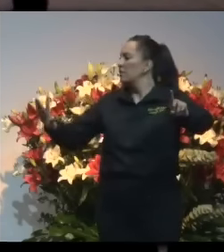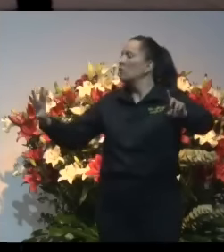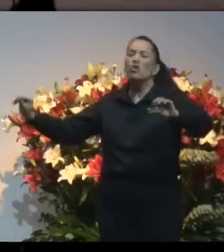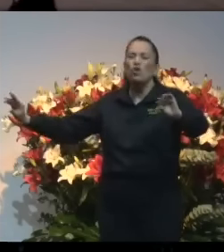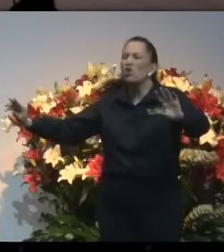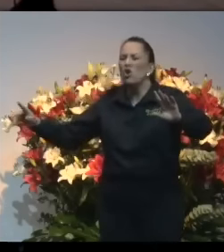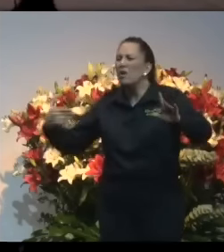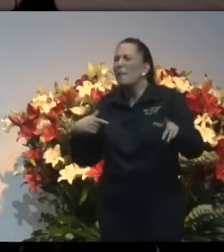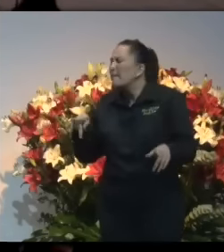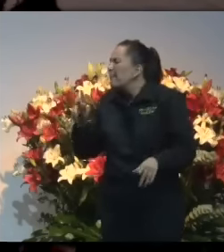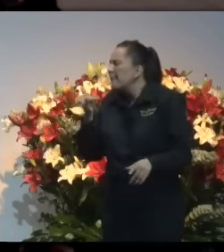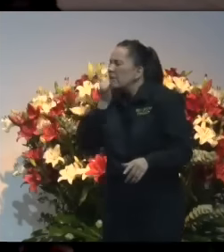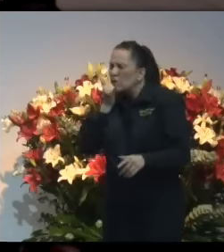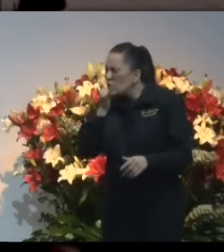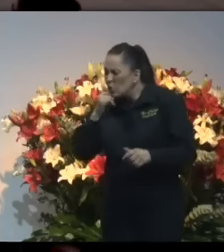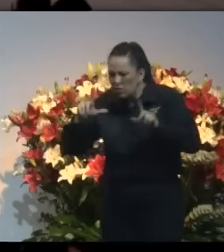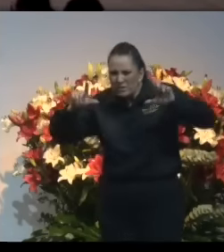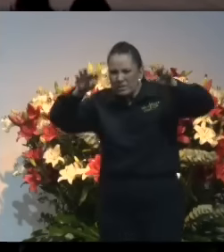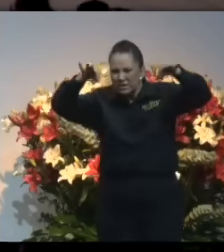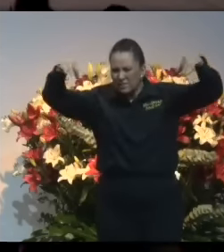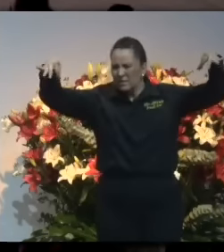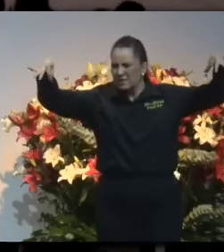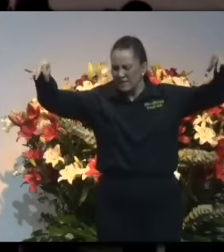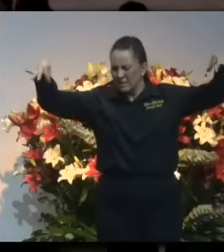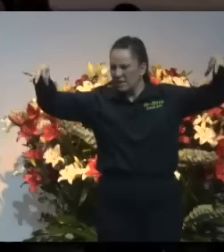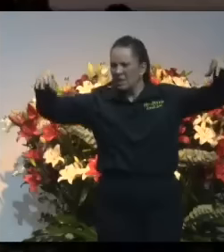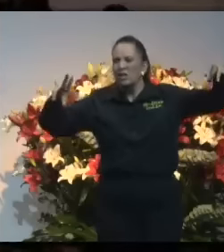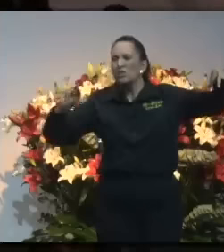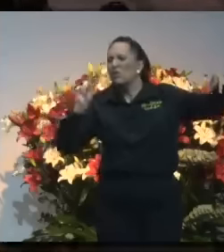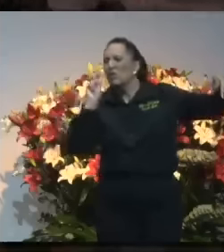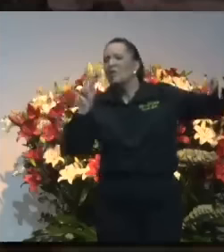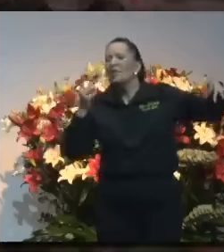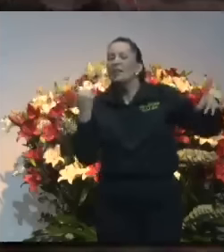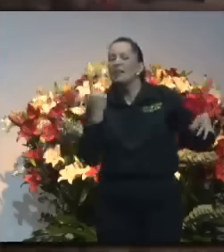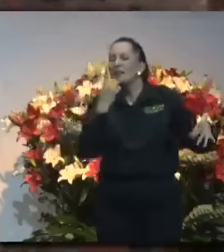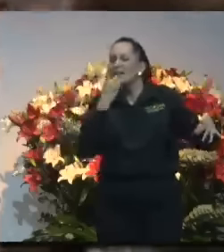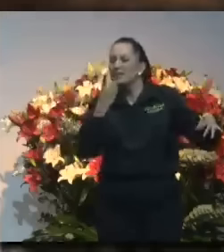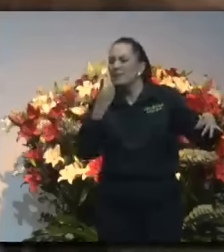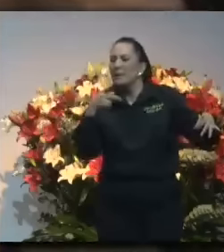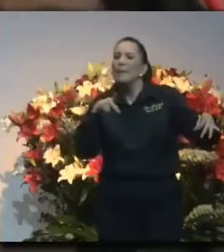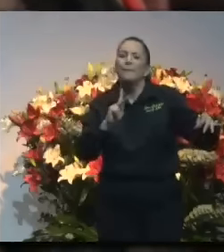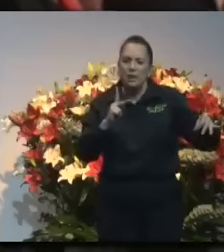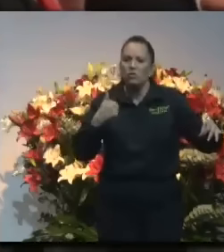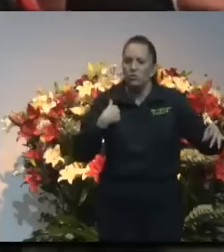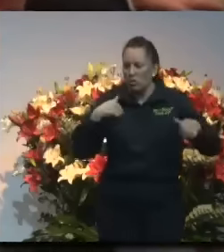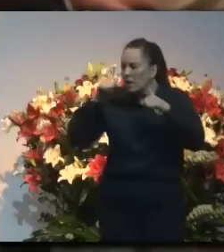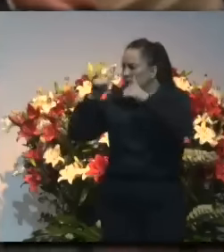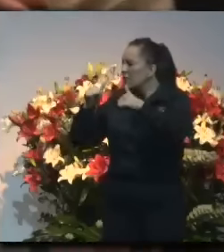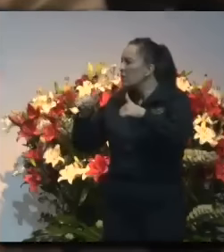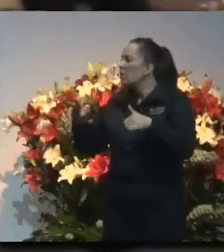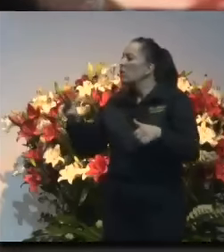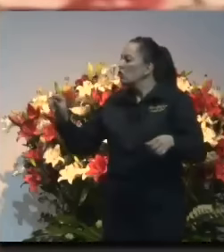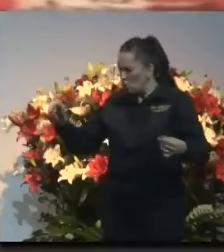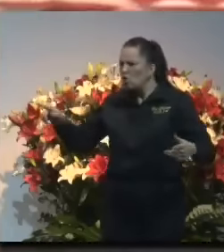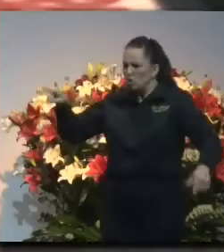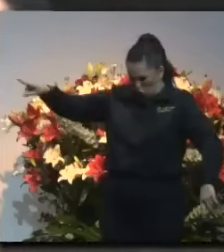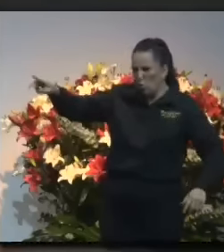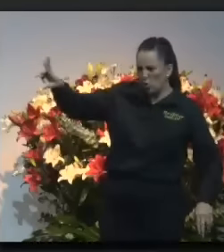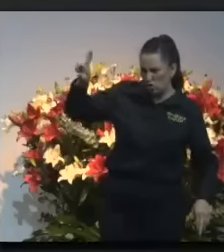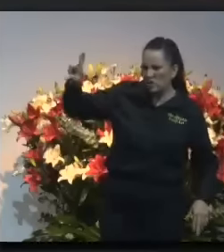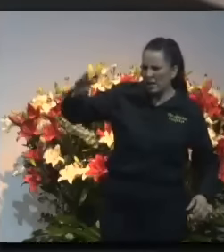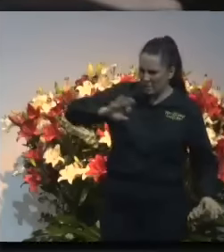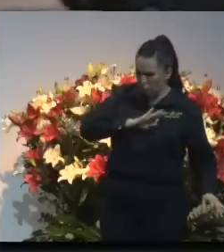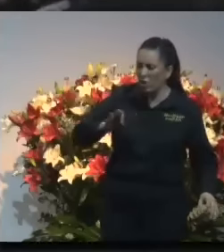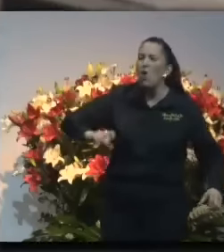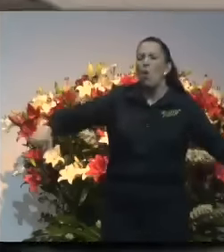¡Presidenta! No oí que decía la lona, pero sí, no importa. Puedo, soy una mujer que escucha y que...